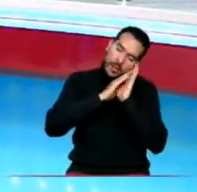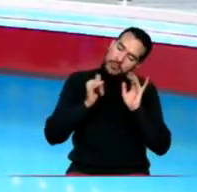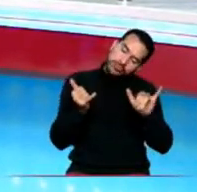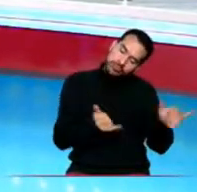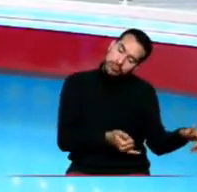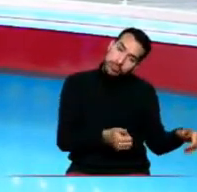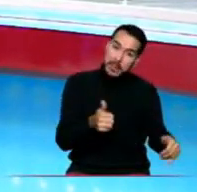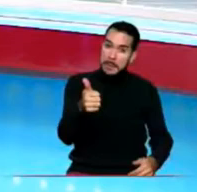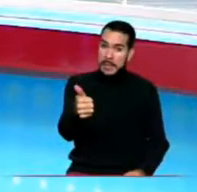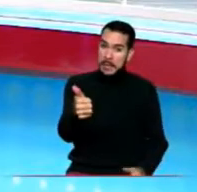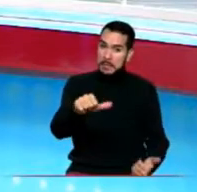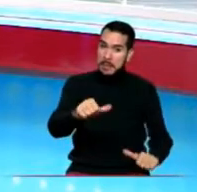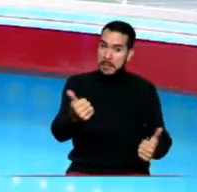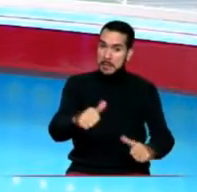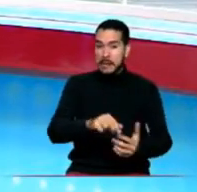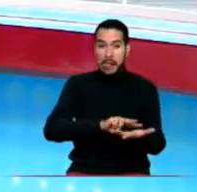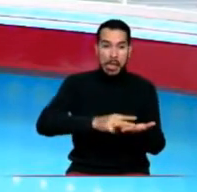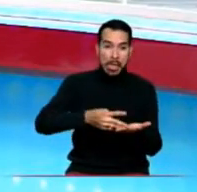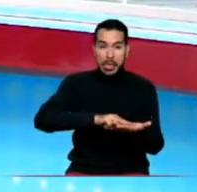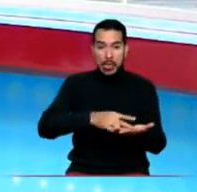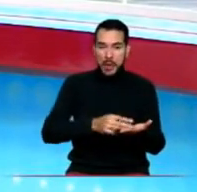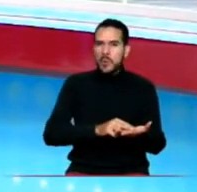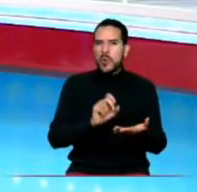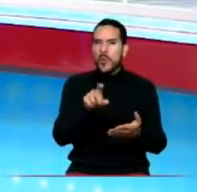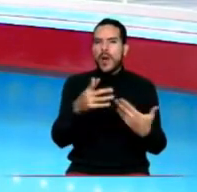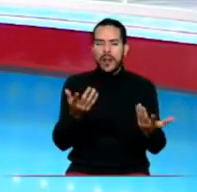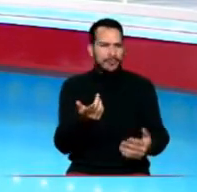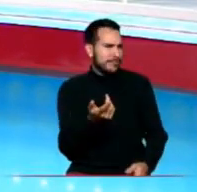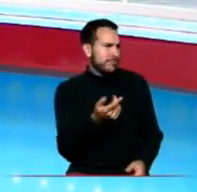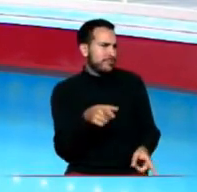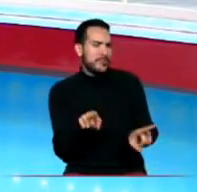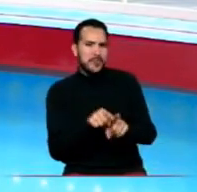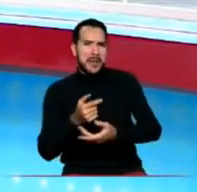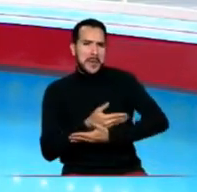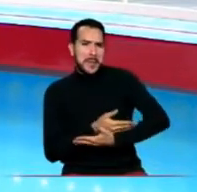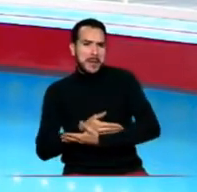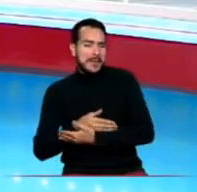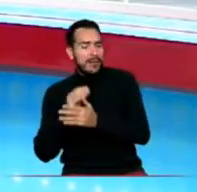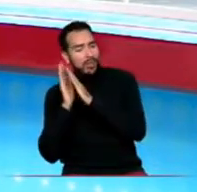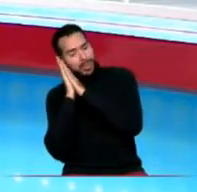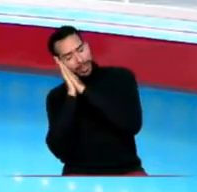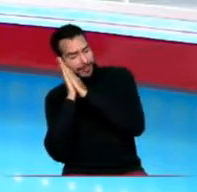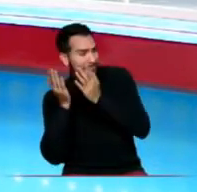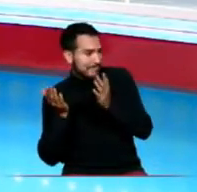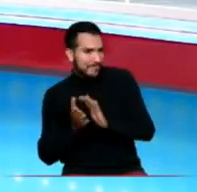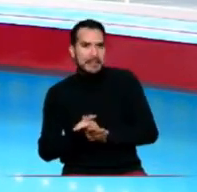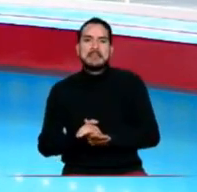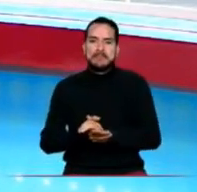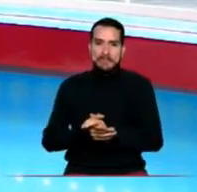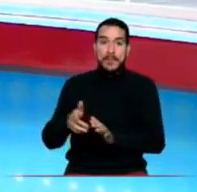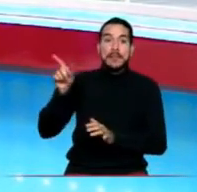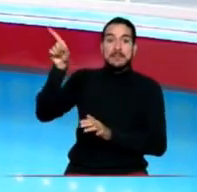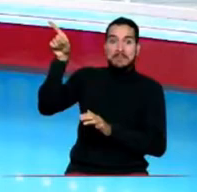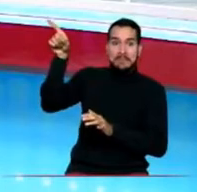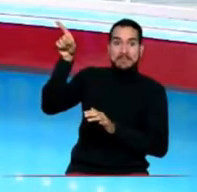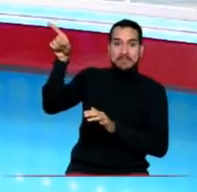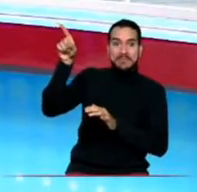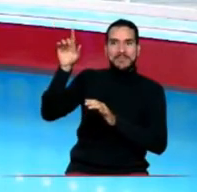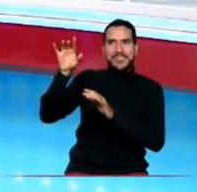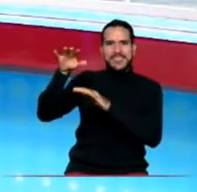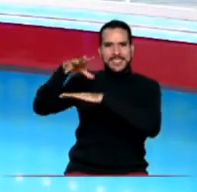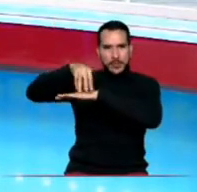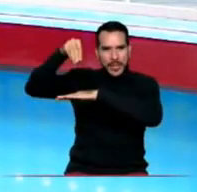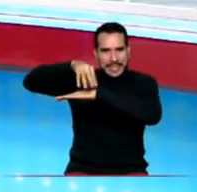Pues atención a este dato porque según estudios realizados por la Universidad de Estocolmo, dormir mal durante 2 días de seguido